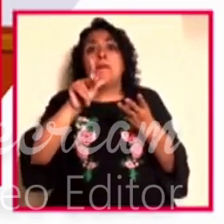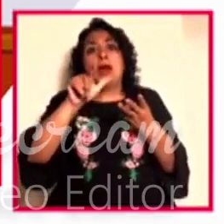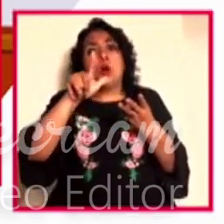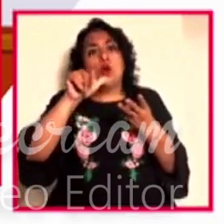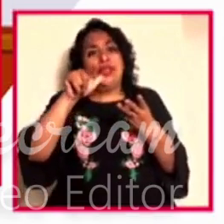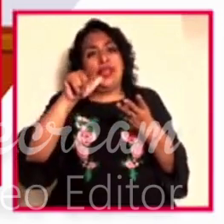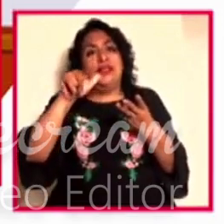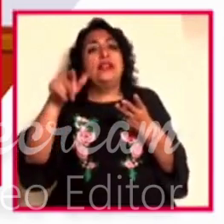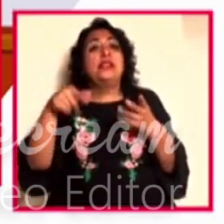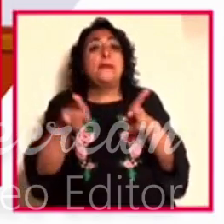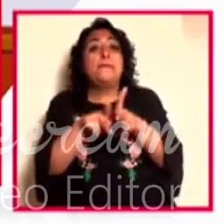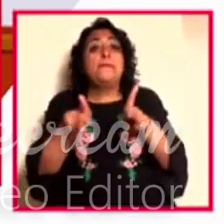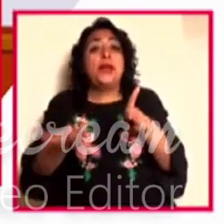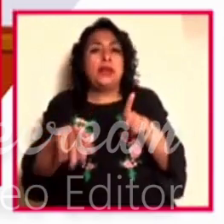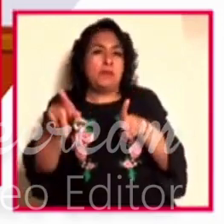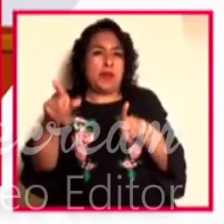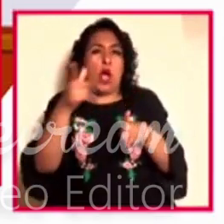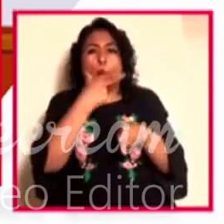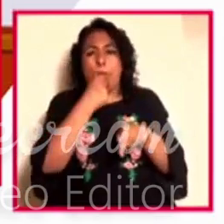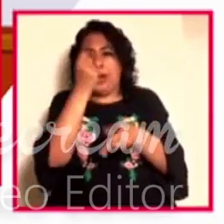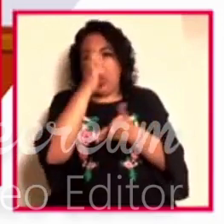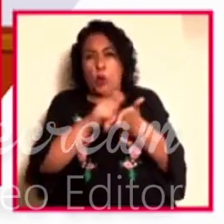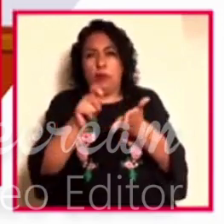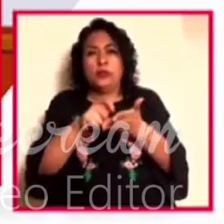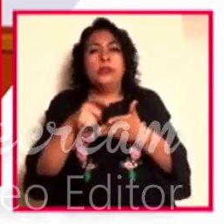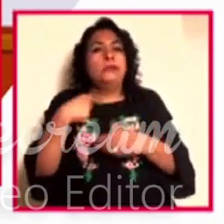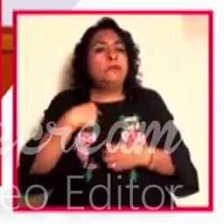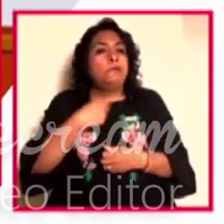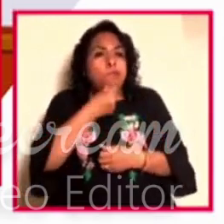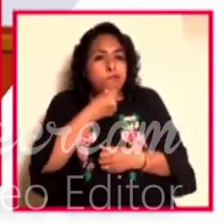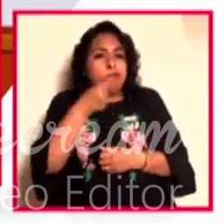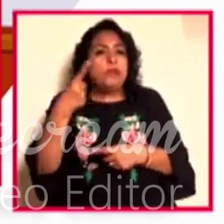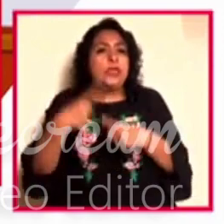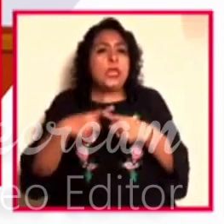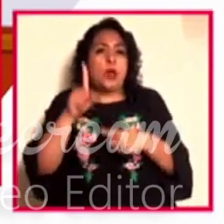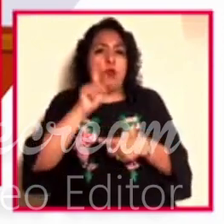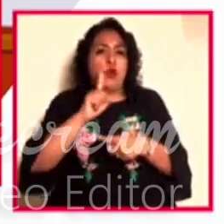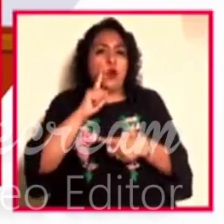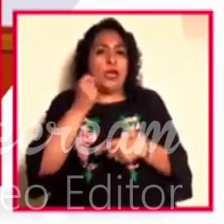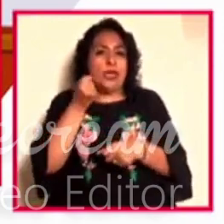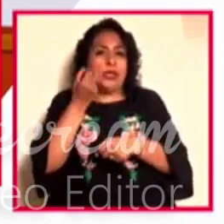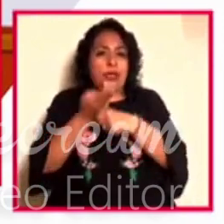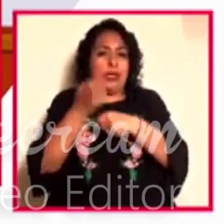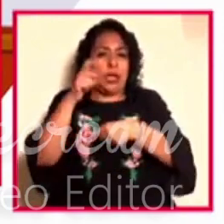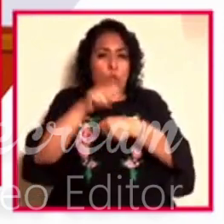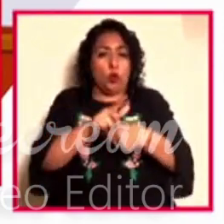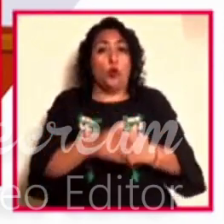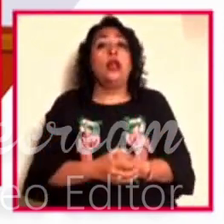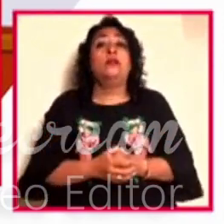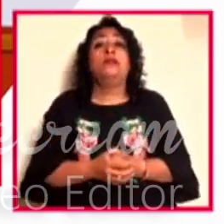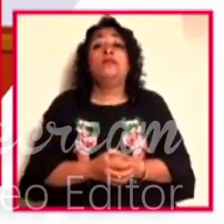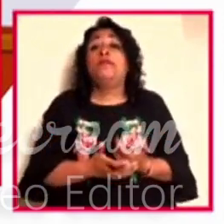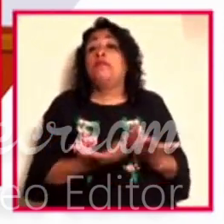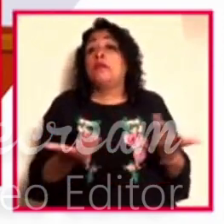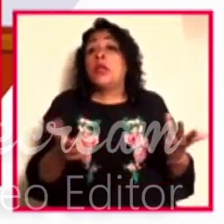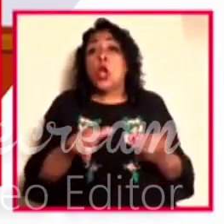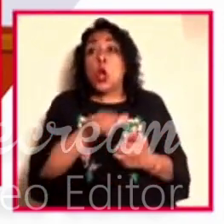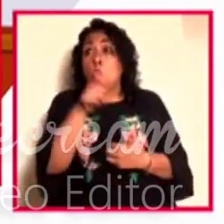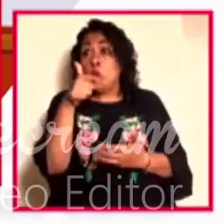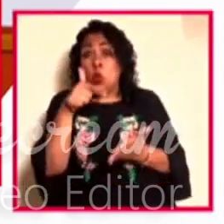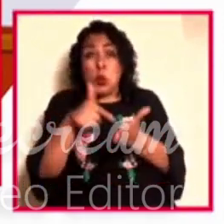compositor. Vamos a escuchar lo que dijo la secretaria de Cultura. Ningún otro lugar era el